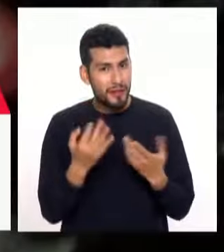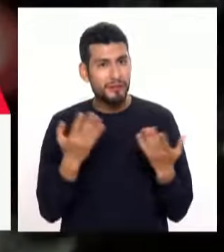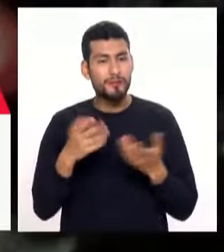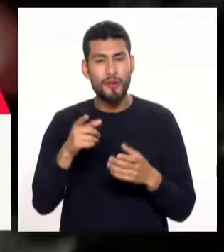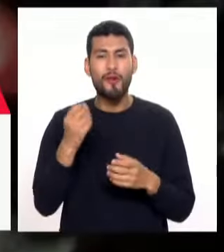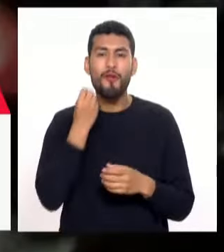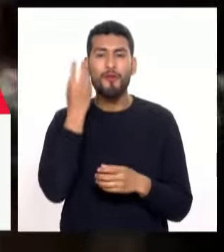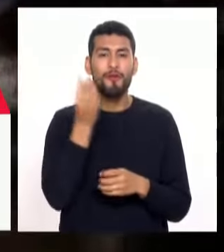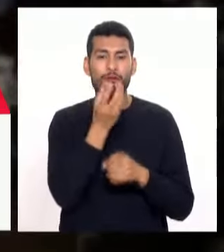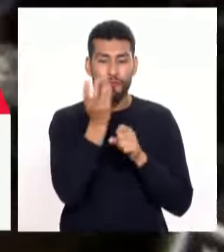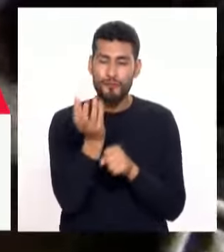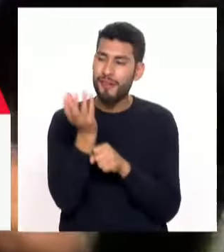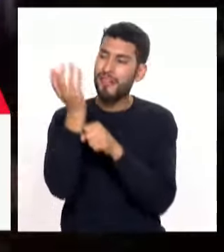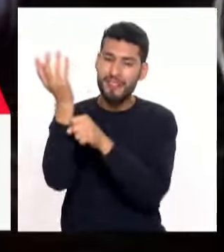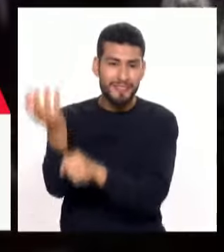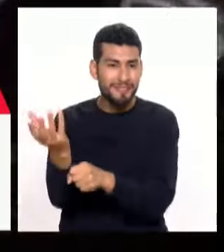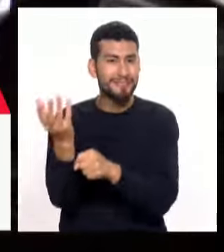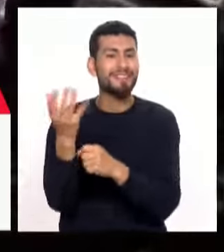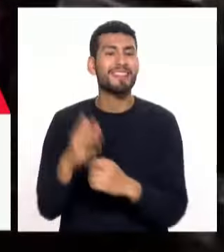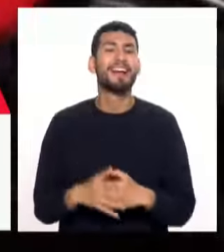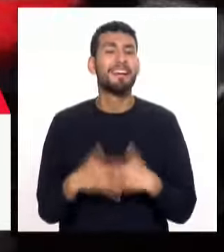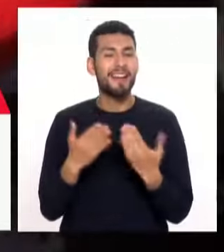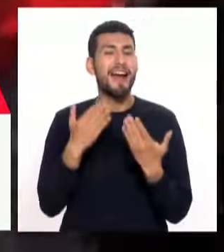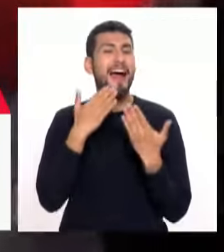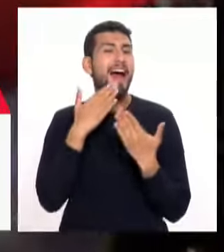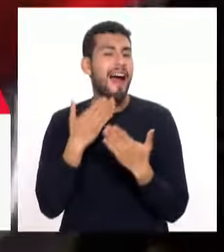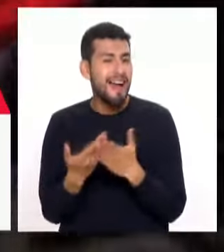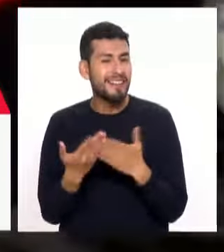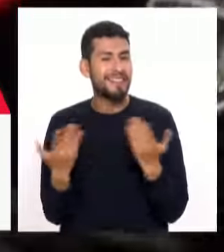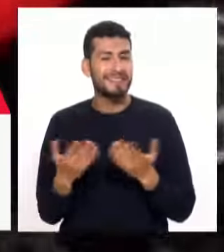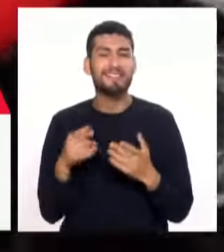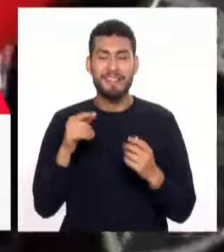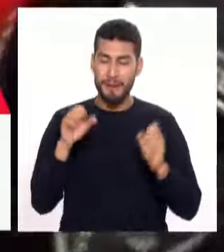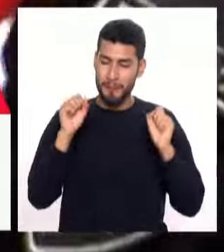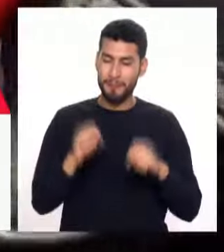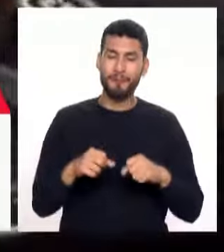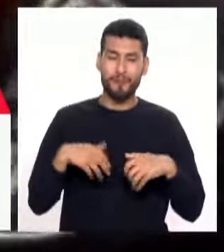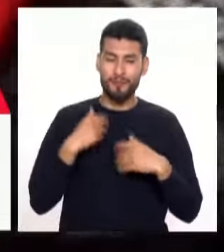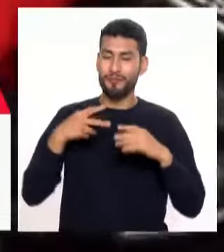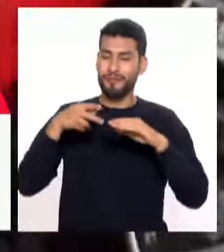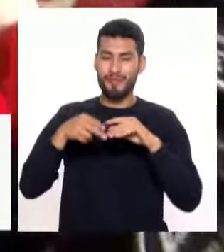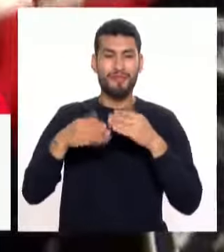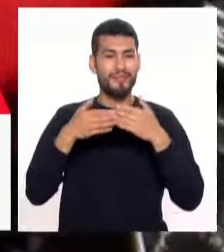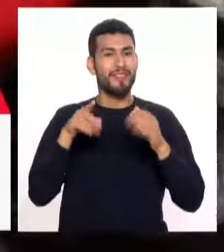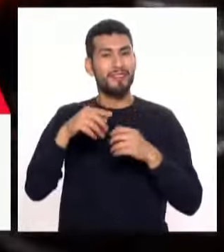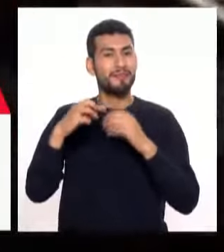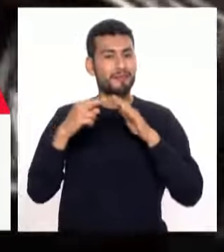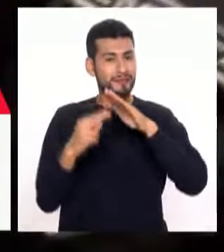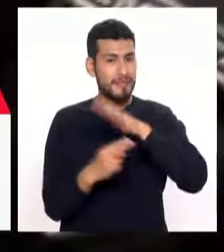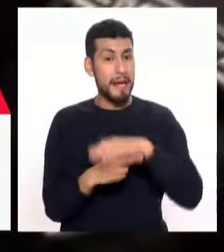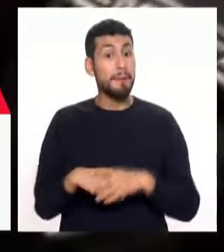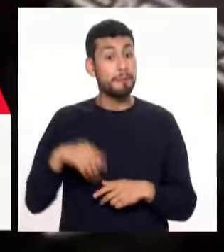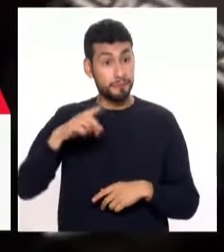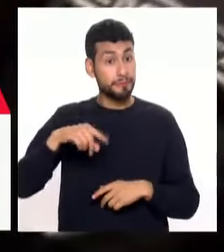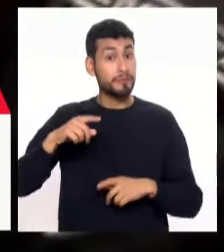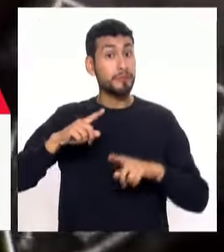algunos ramos de flores a la presidenta en agradecimiento por la inauguración de este puente. También han llegado